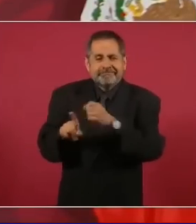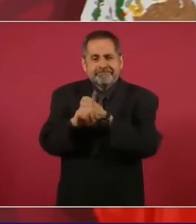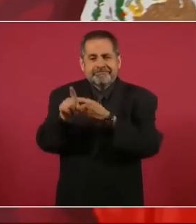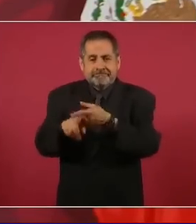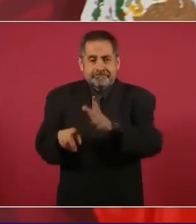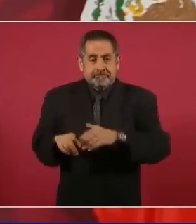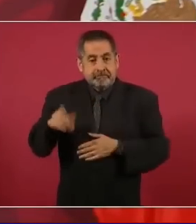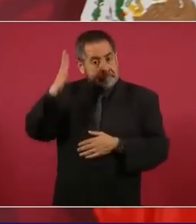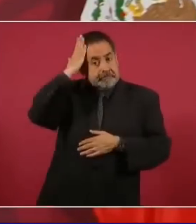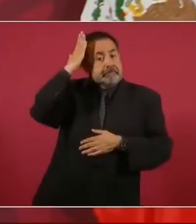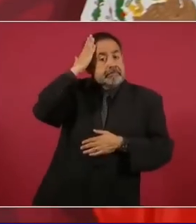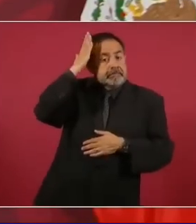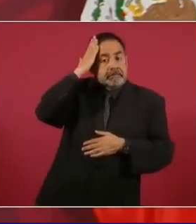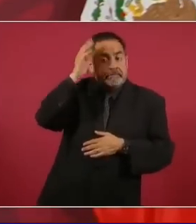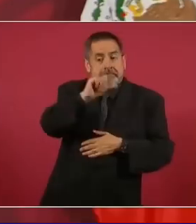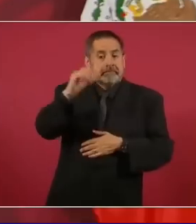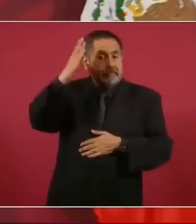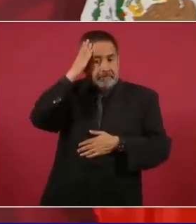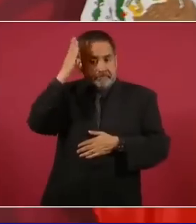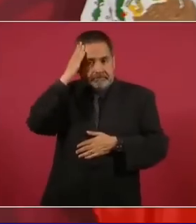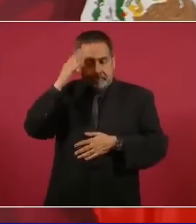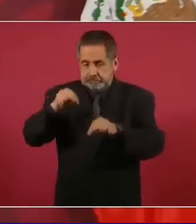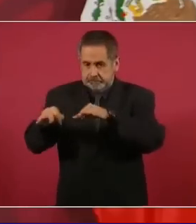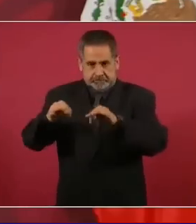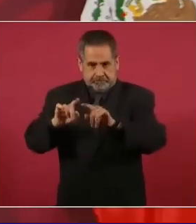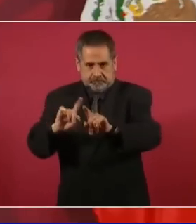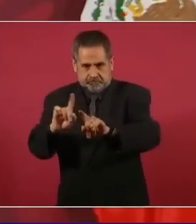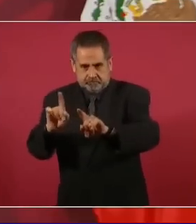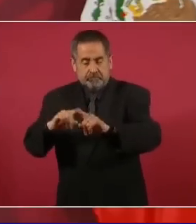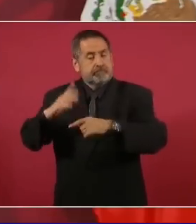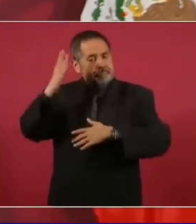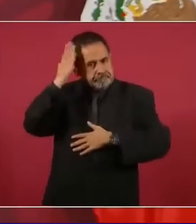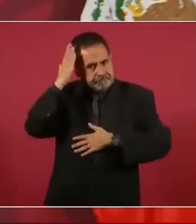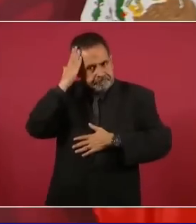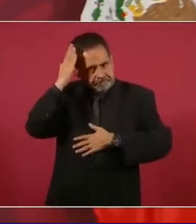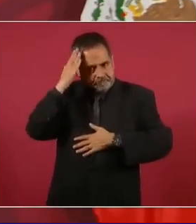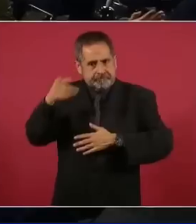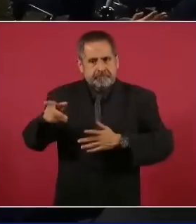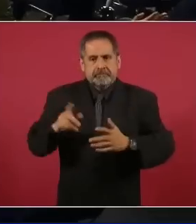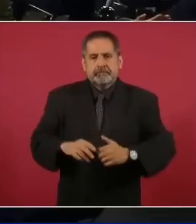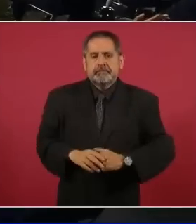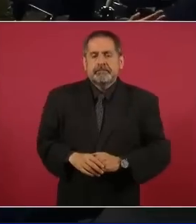de los dirigentes, no los trabajadores.